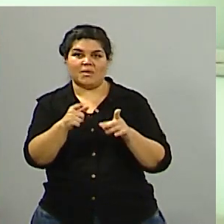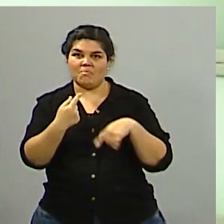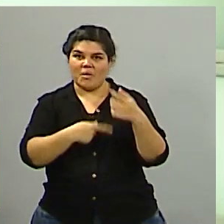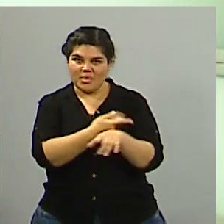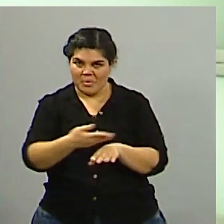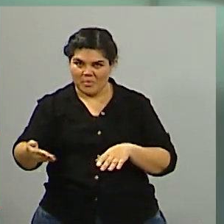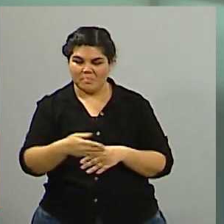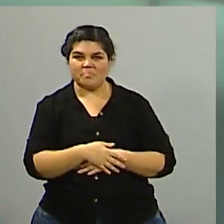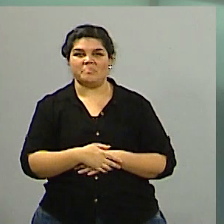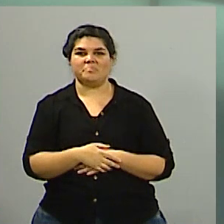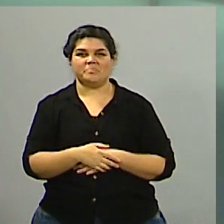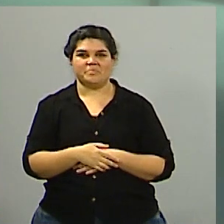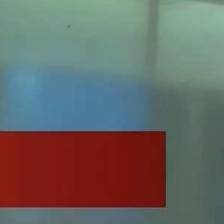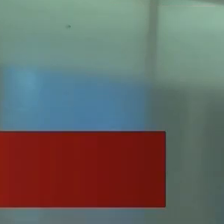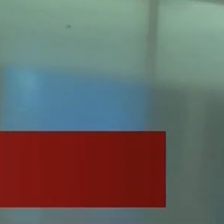invitados.